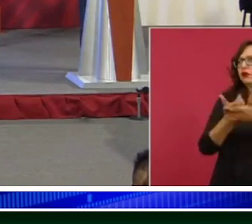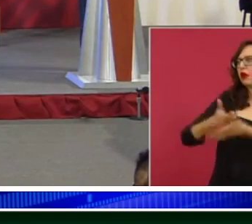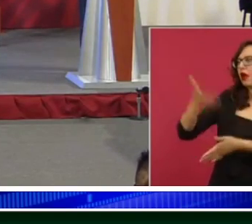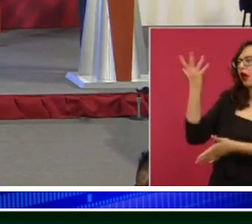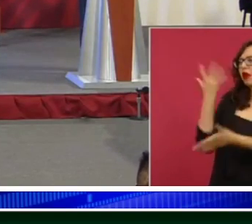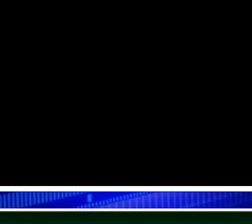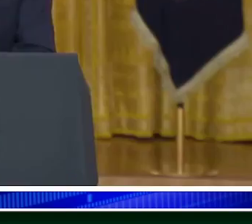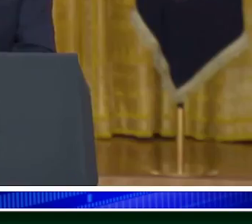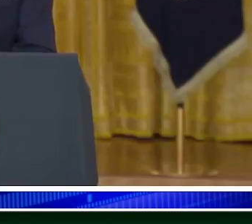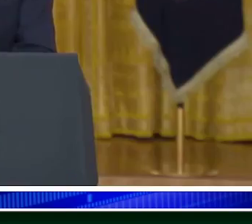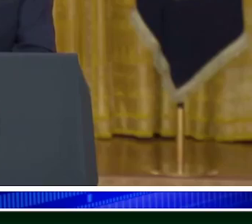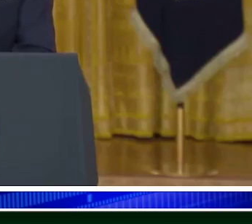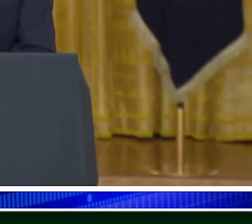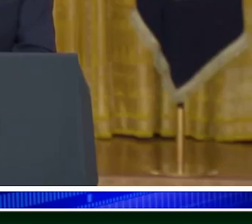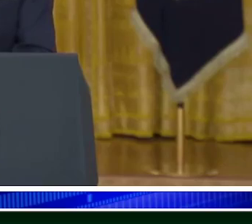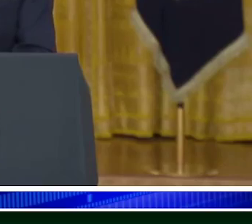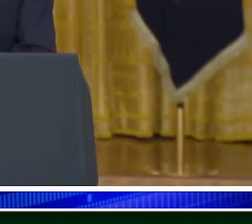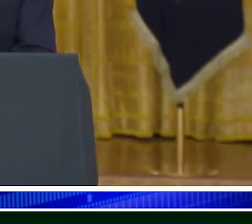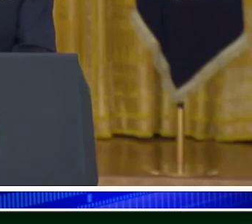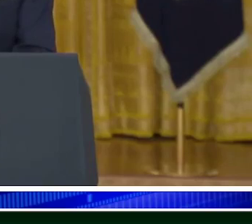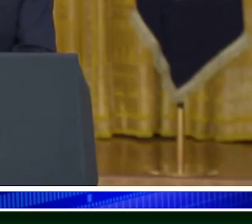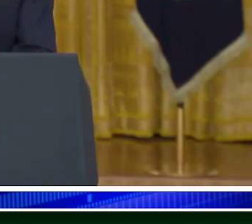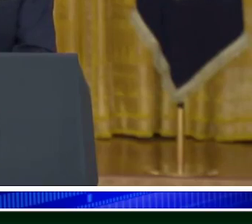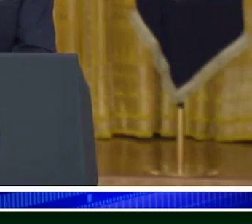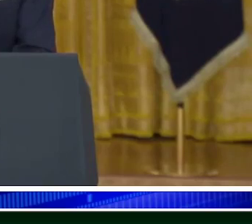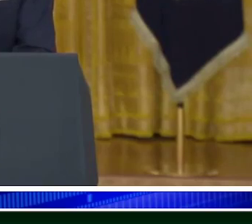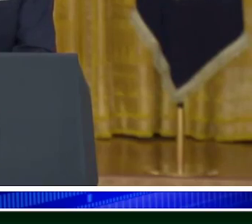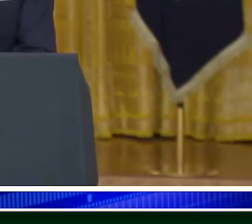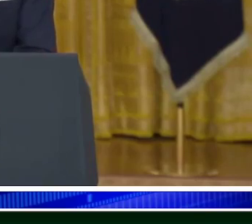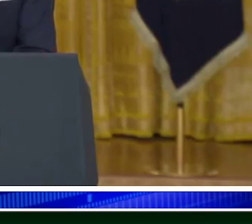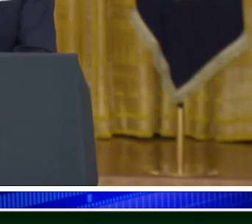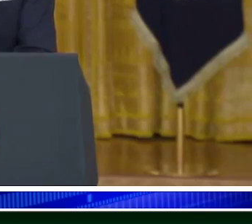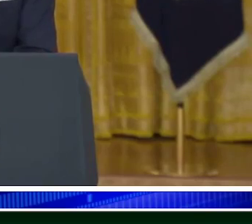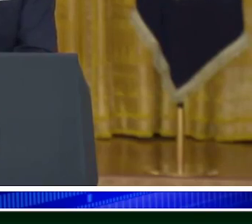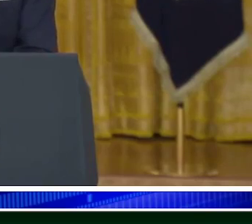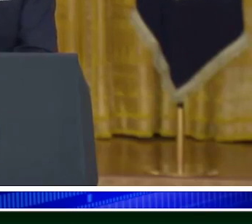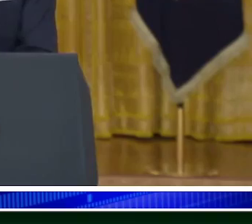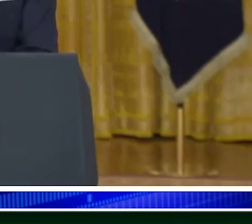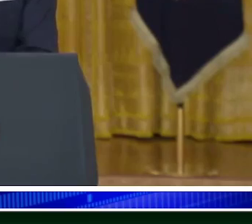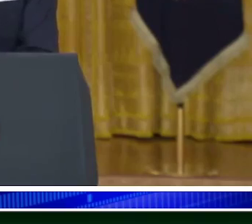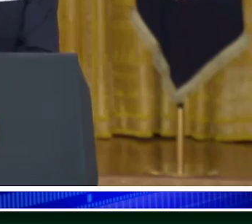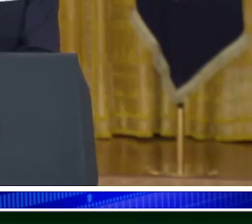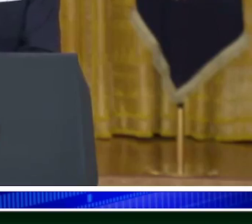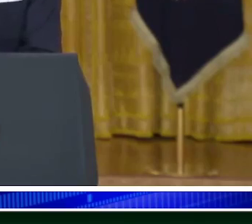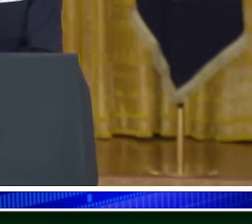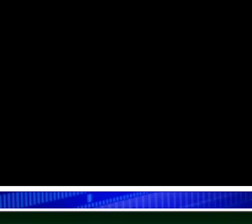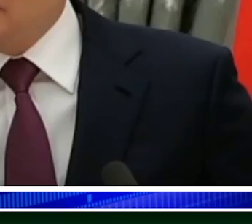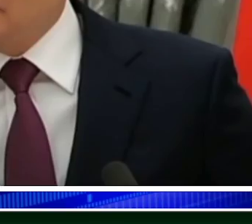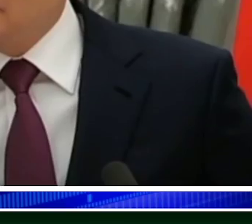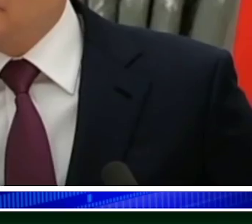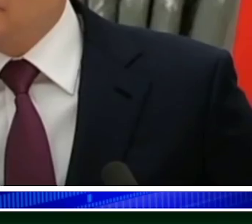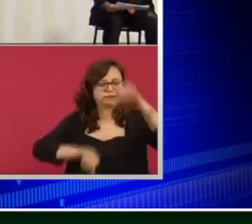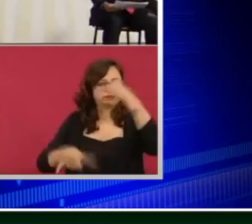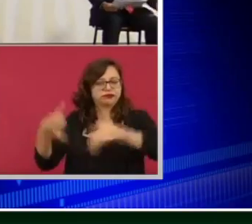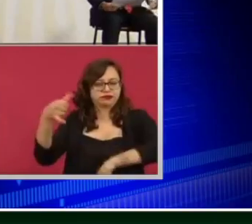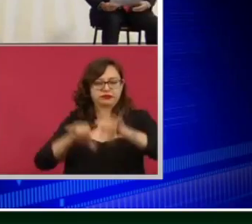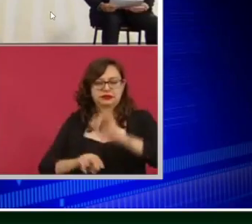interesante porque este dinero va a salir también parte de lo que está entregando alonso ancira vamos a escuchar